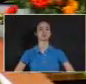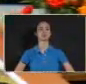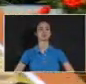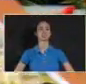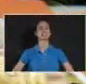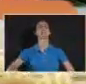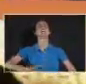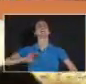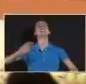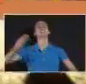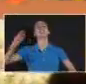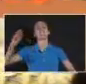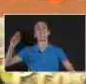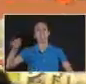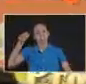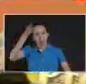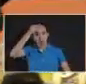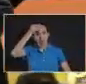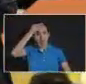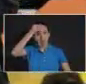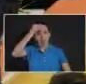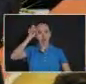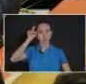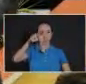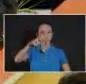¿Qué sacamos de enseñanza acá?